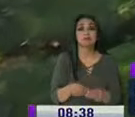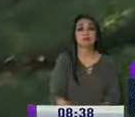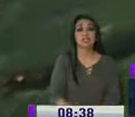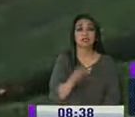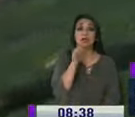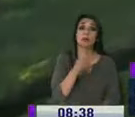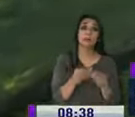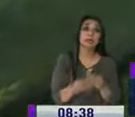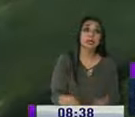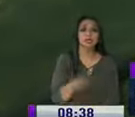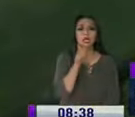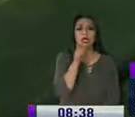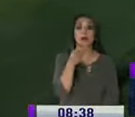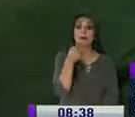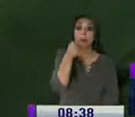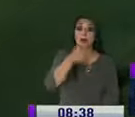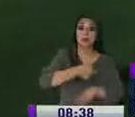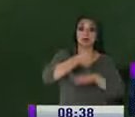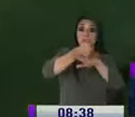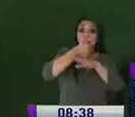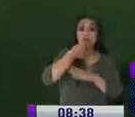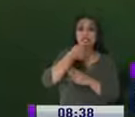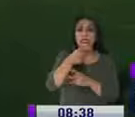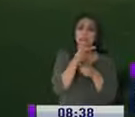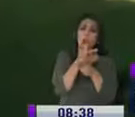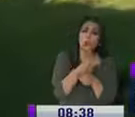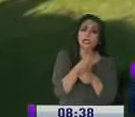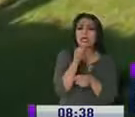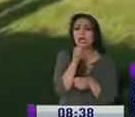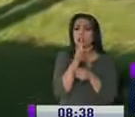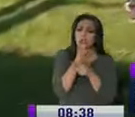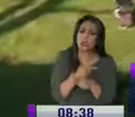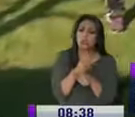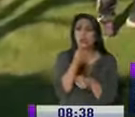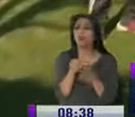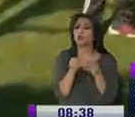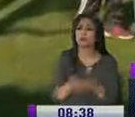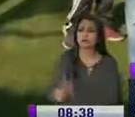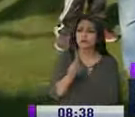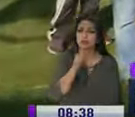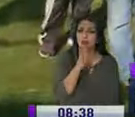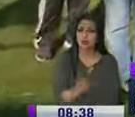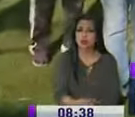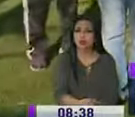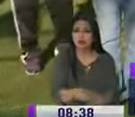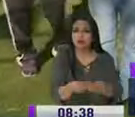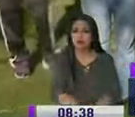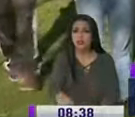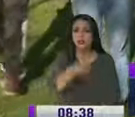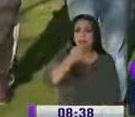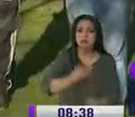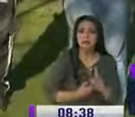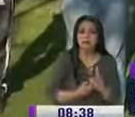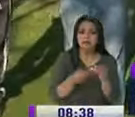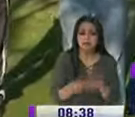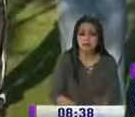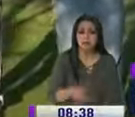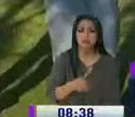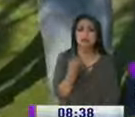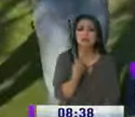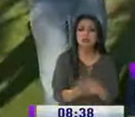Hay que trabajar mucho en el sentido de la violencia, en todo el espectro, porque cuando uno hace violencia, genera